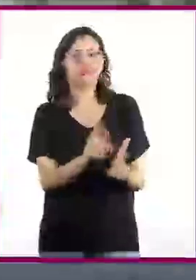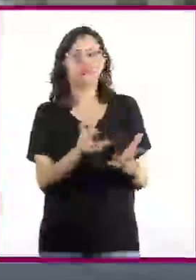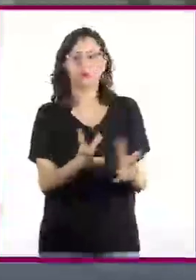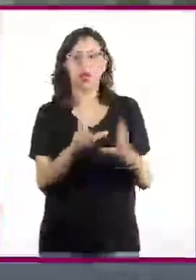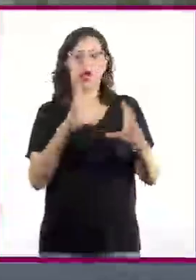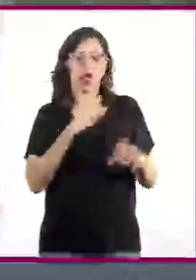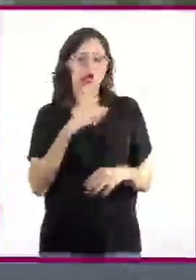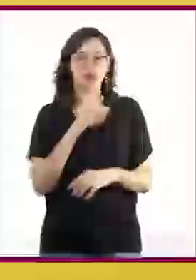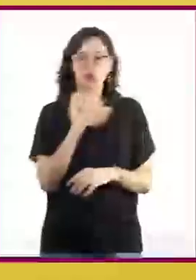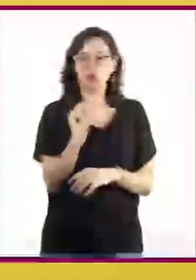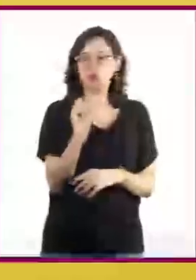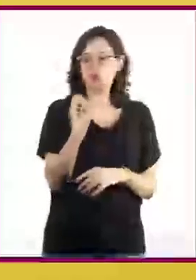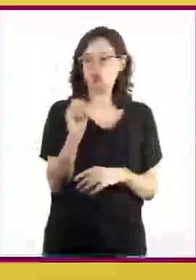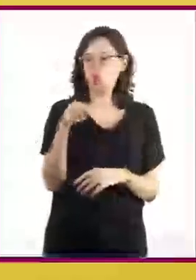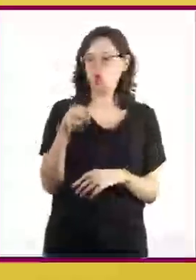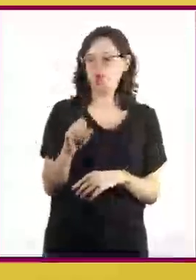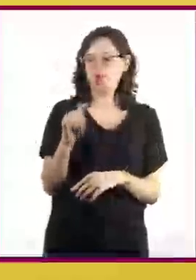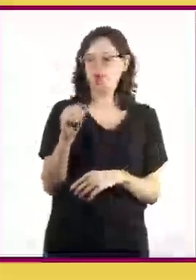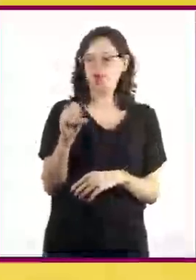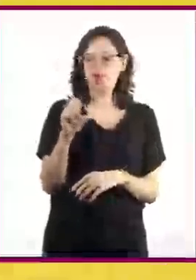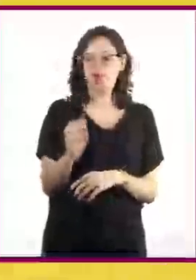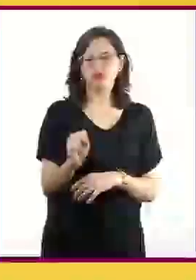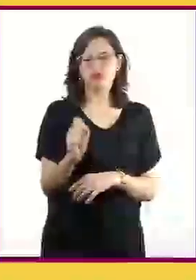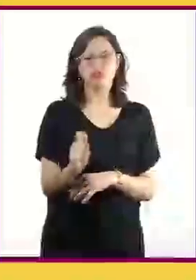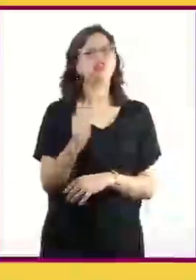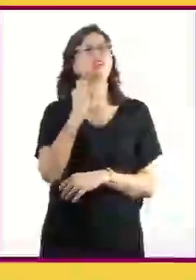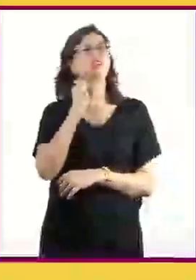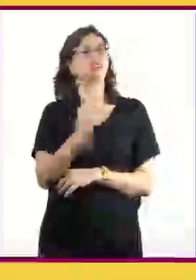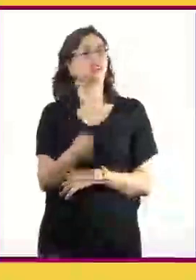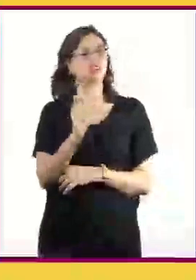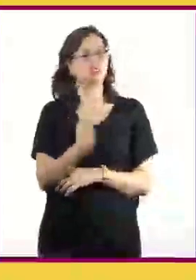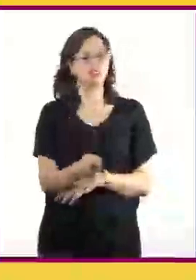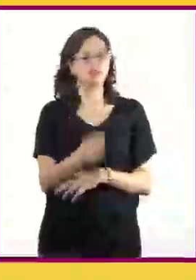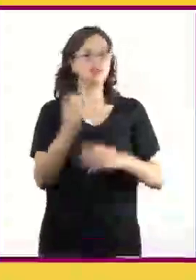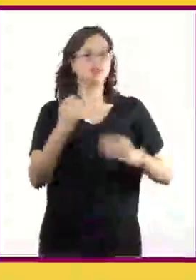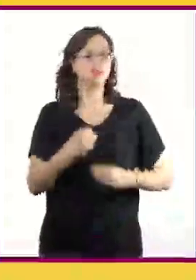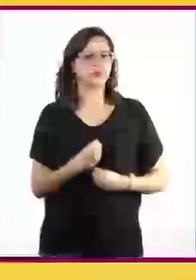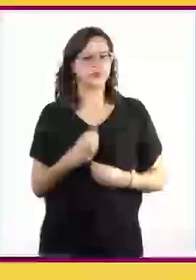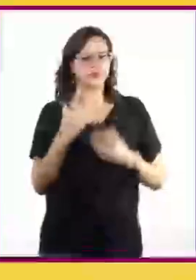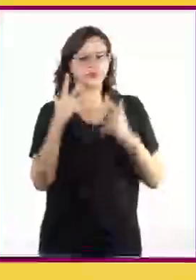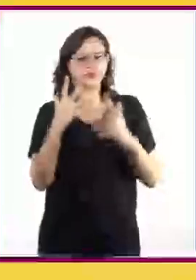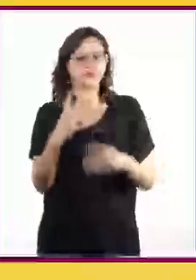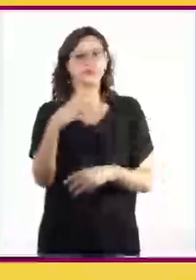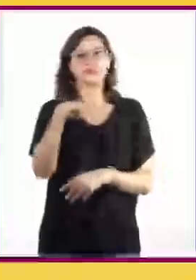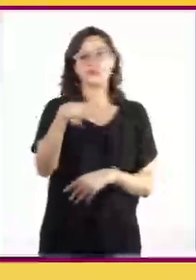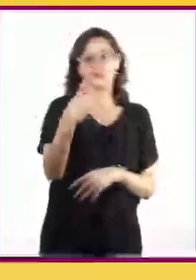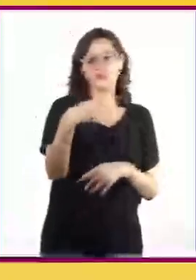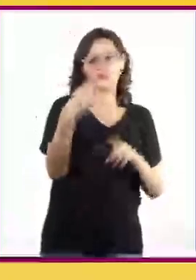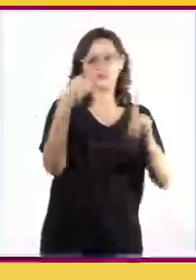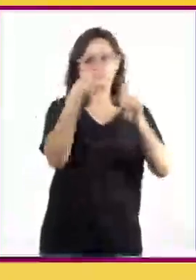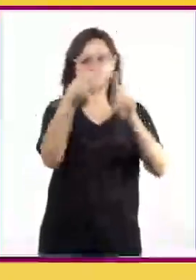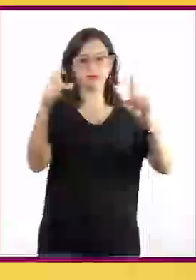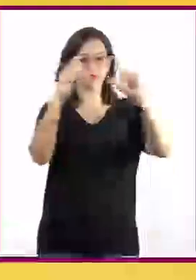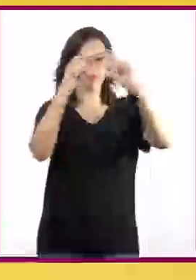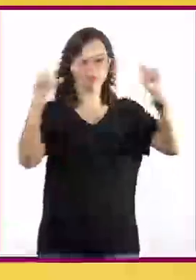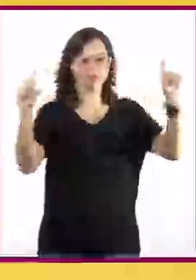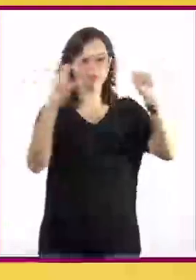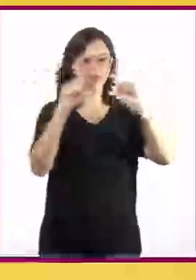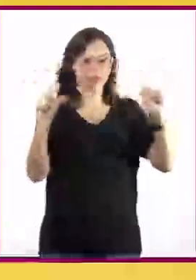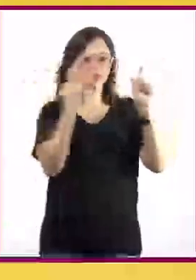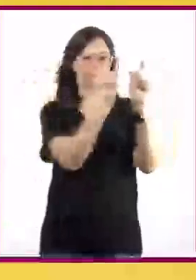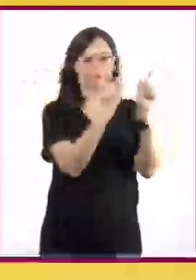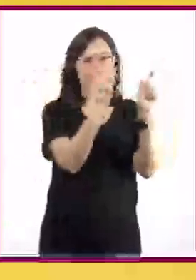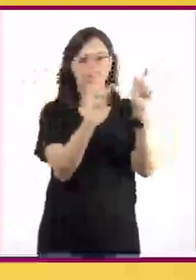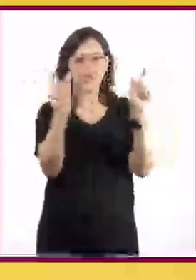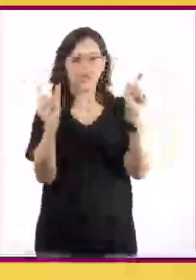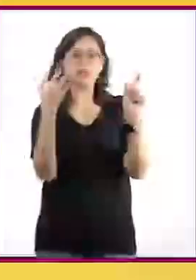por sonetos. Un soneto es una composición poética que consta de 14 versos en decasílabos, distribuidos en